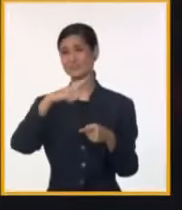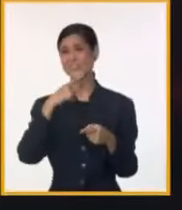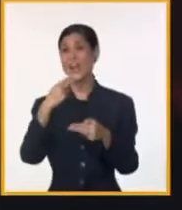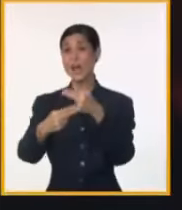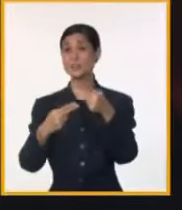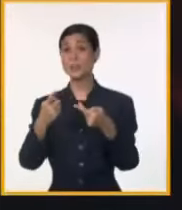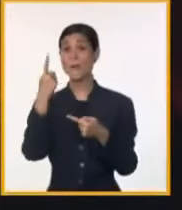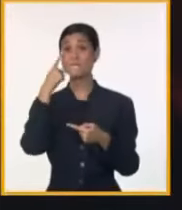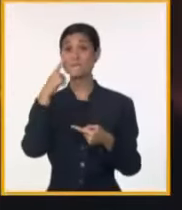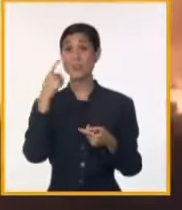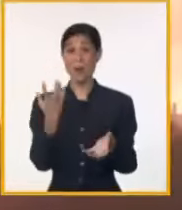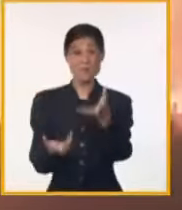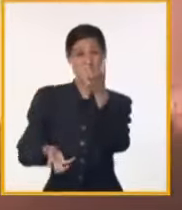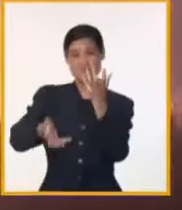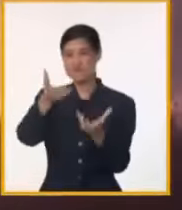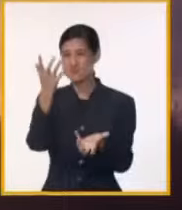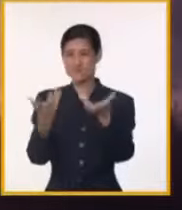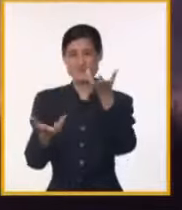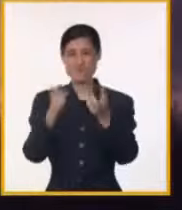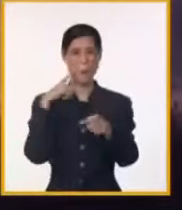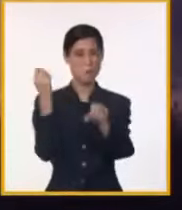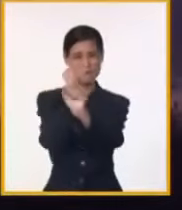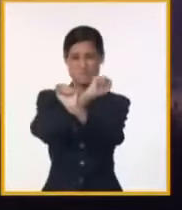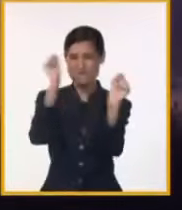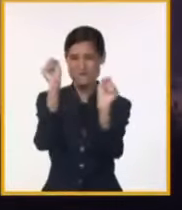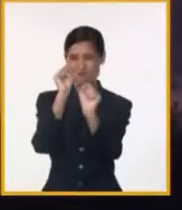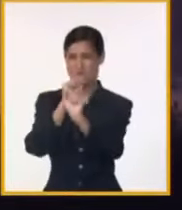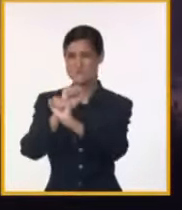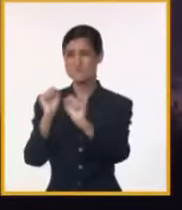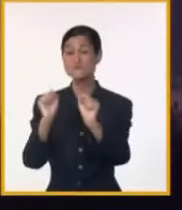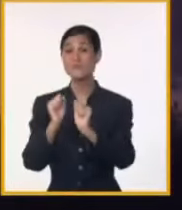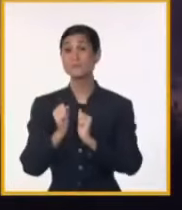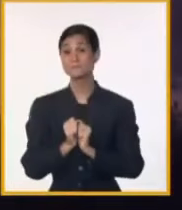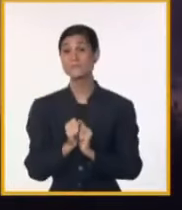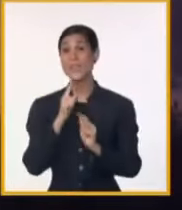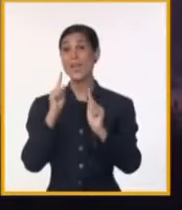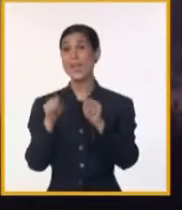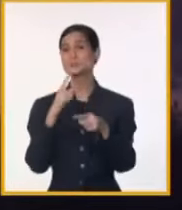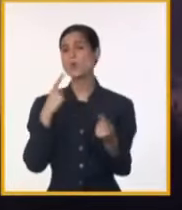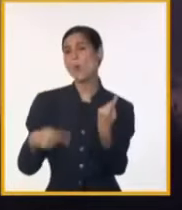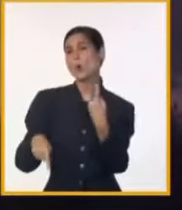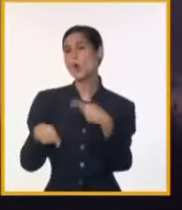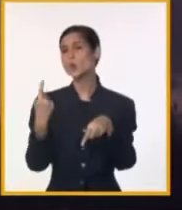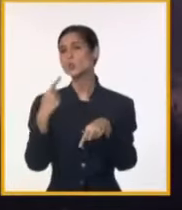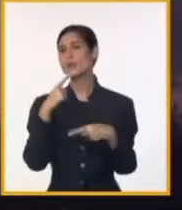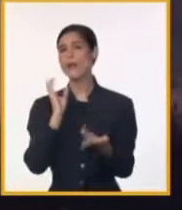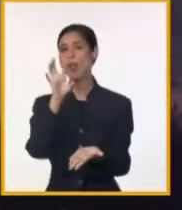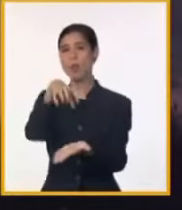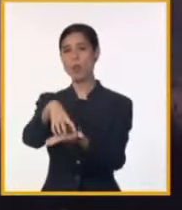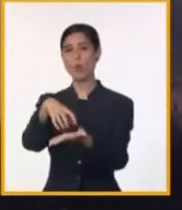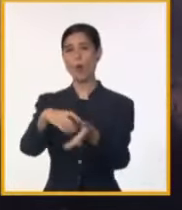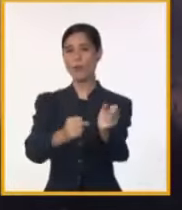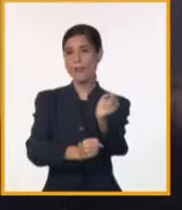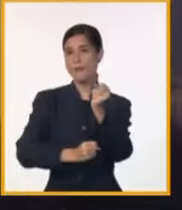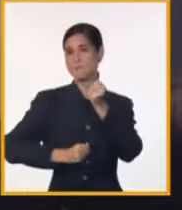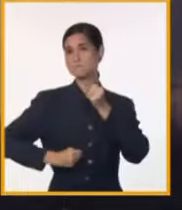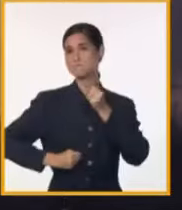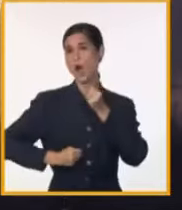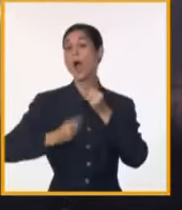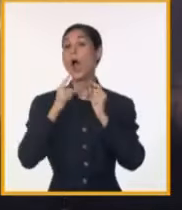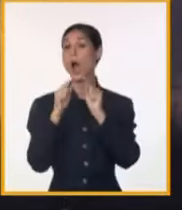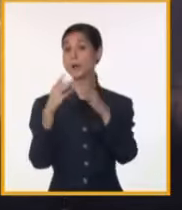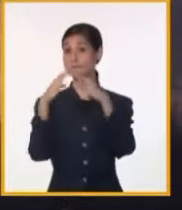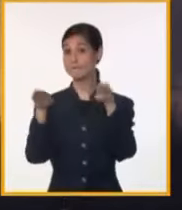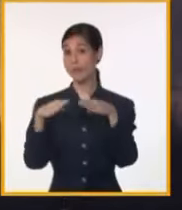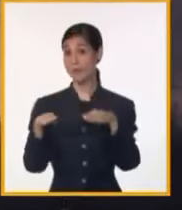cielo nocturno el ejército israelí afirma que el ataque se dirigió contra un depósito de armas de hezbolá que al detonar causó una explosión